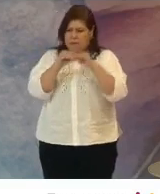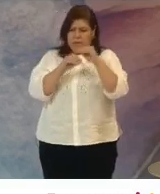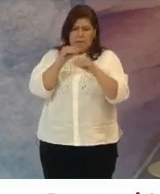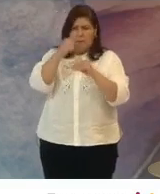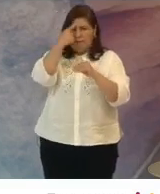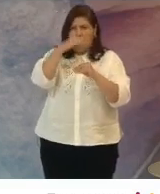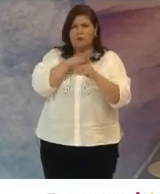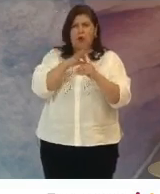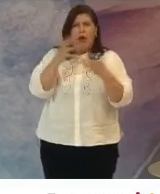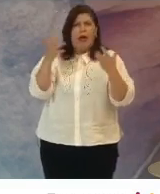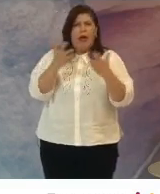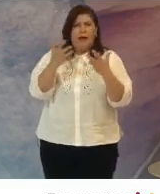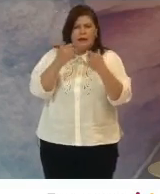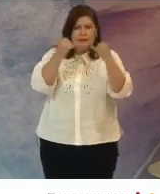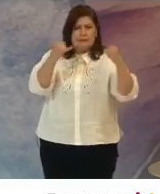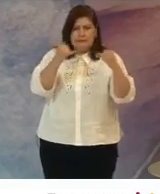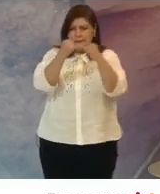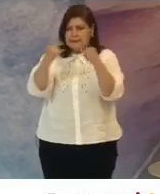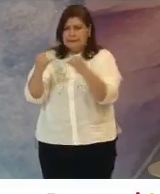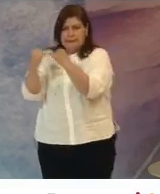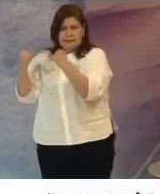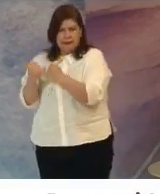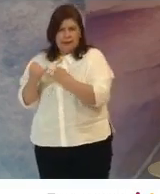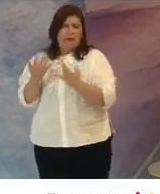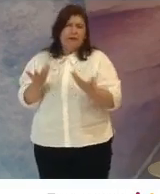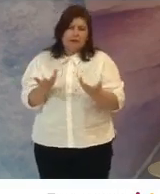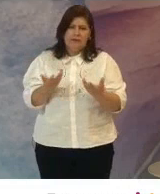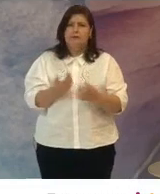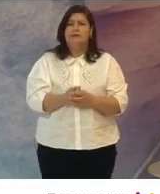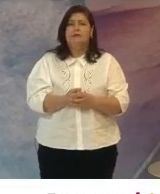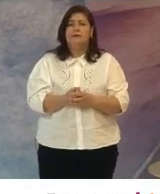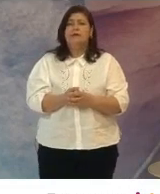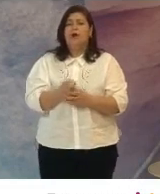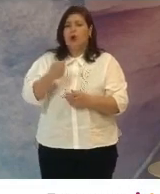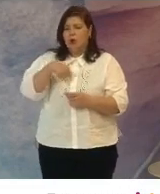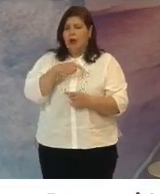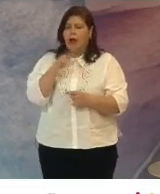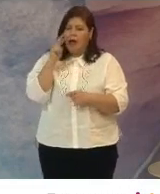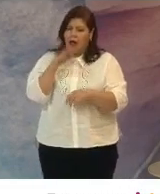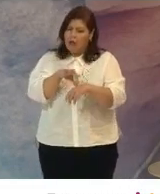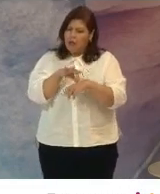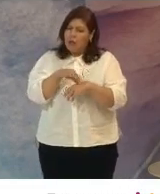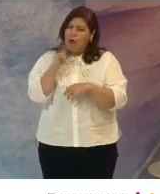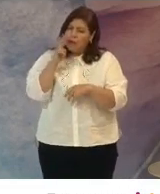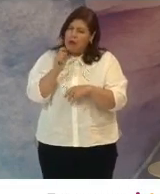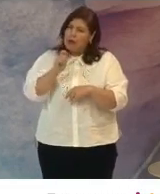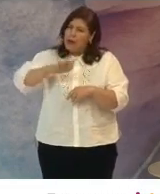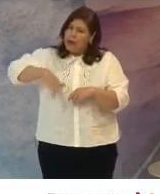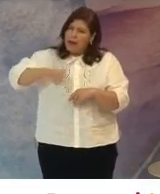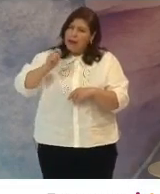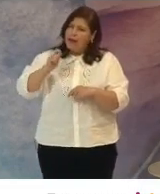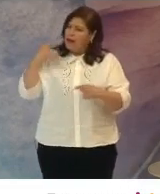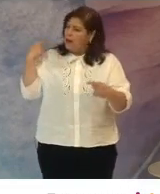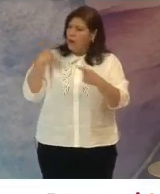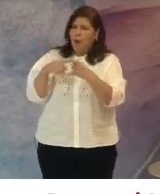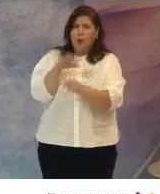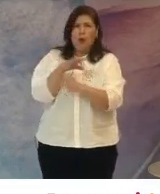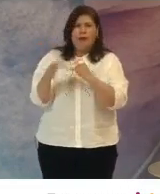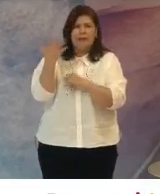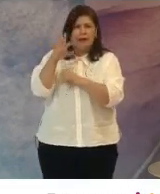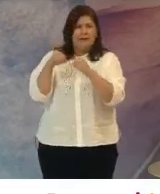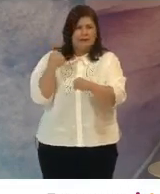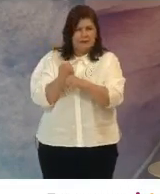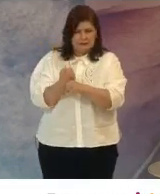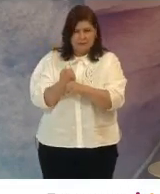las instituciones de alguna de cierta manera. Y eso es lo que hemos visto más recientemente en la última década,